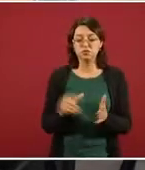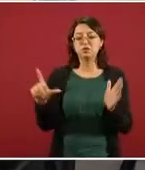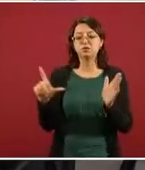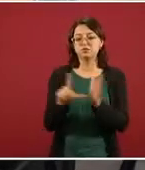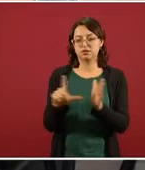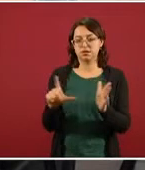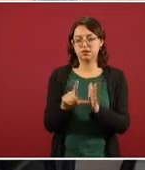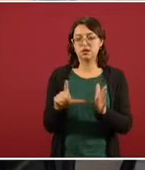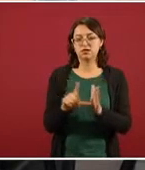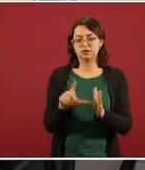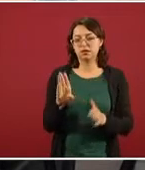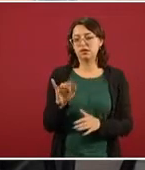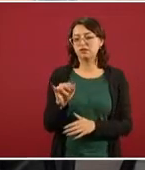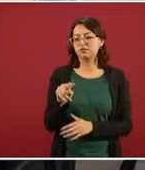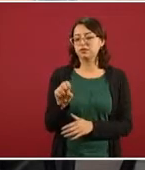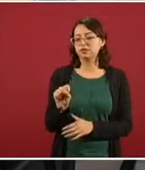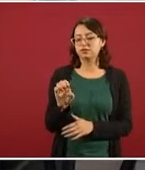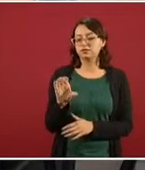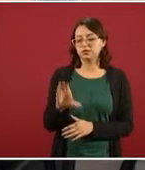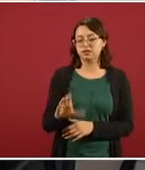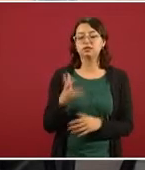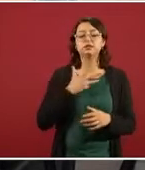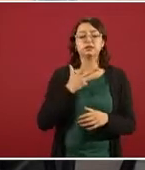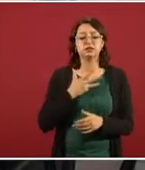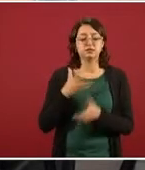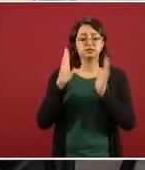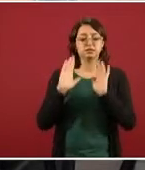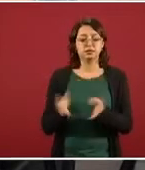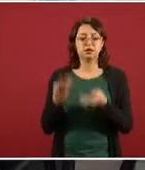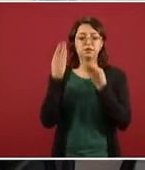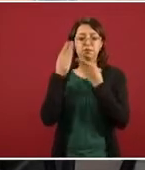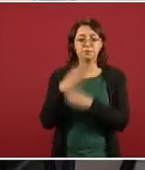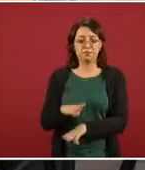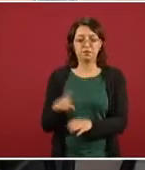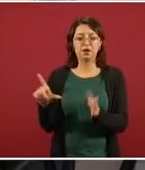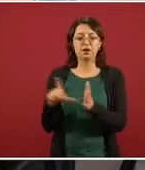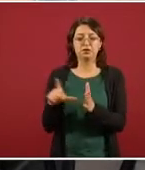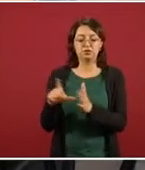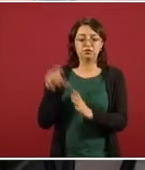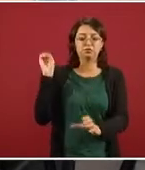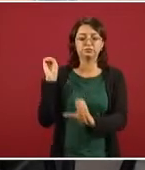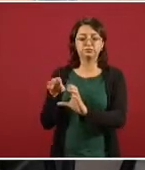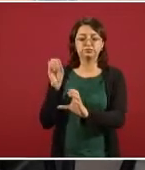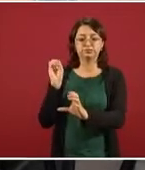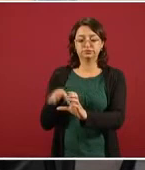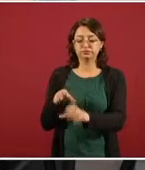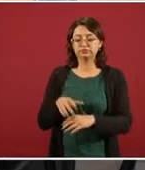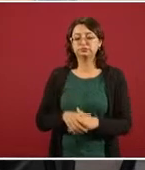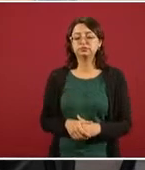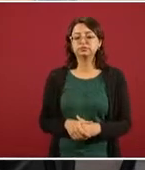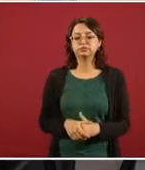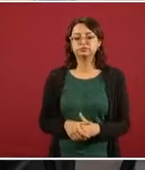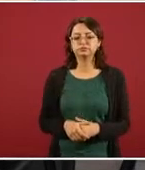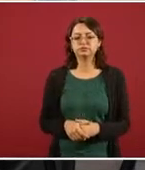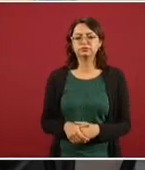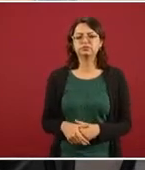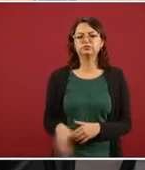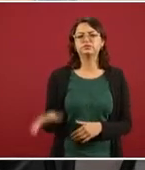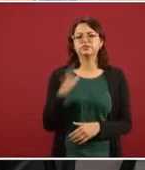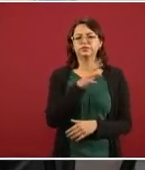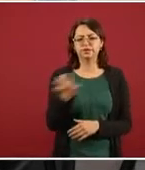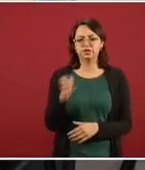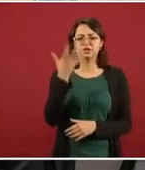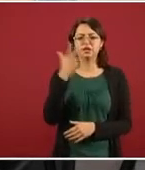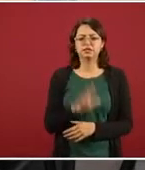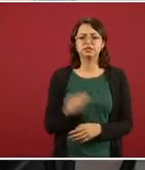bienestar, es decir, ya tienen una tarjeta de banco y ya cobran por esta vía. Y